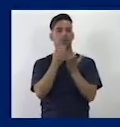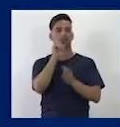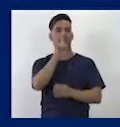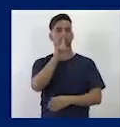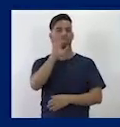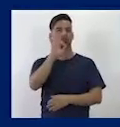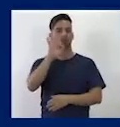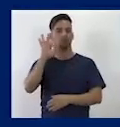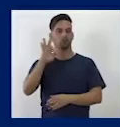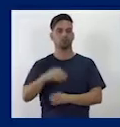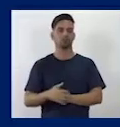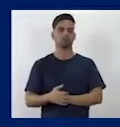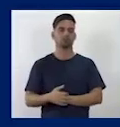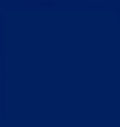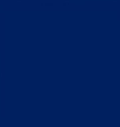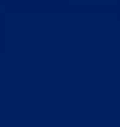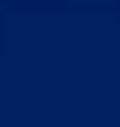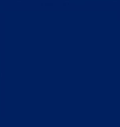188